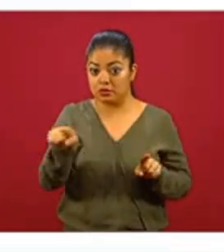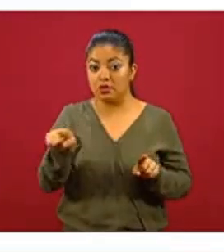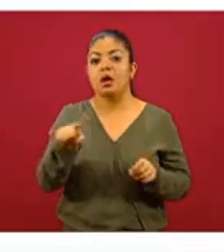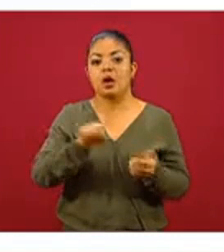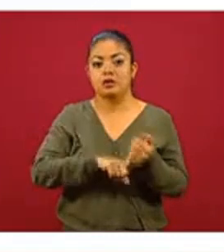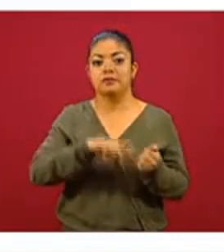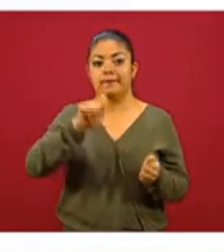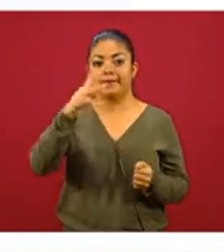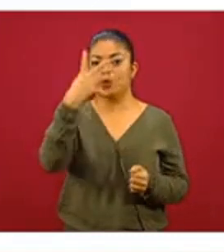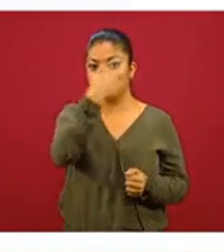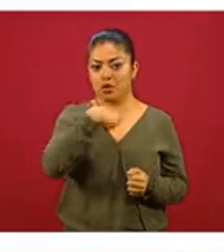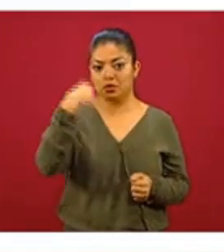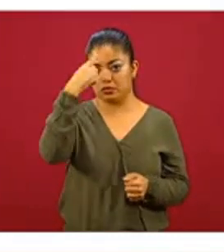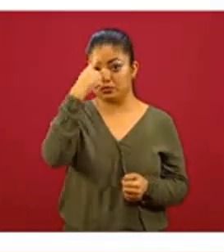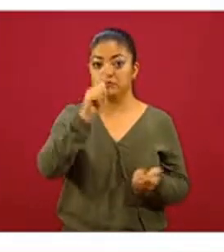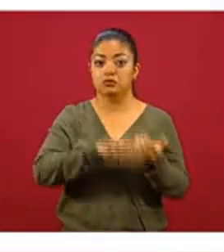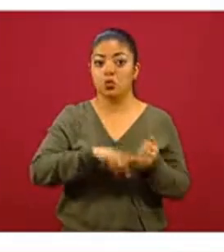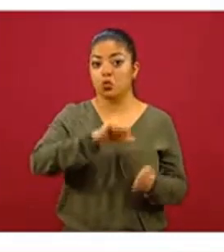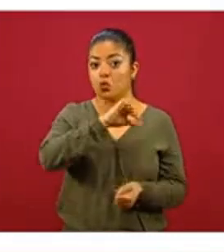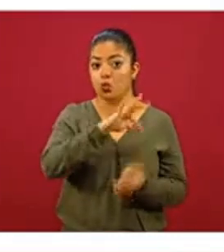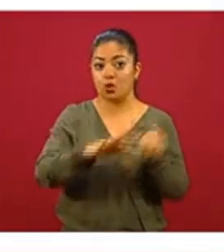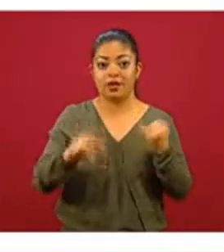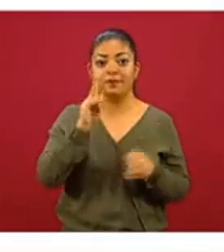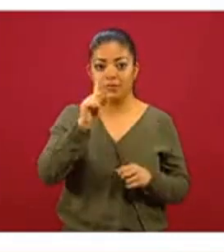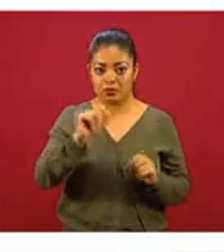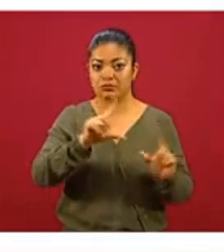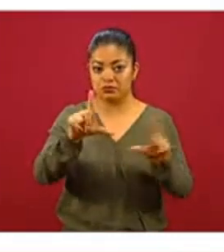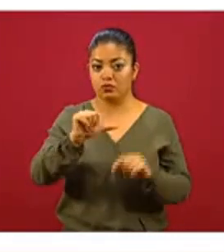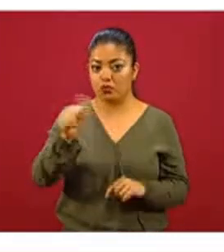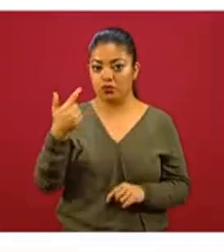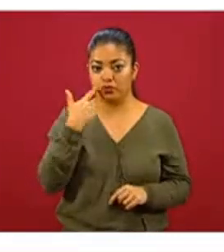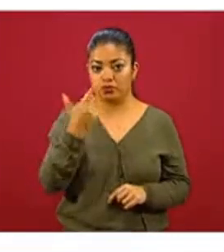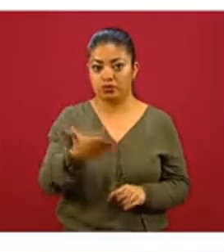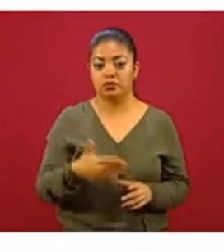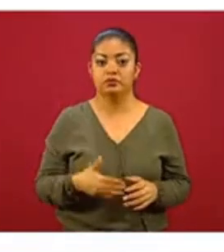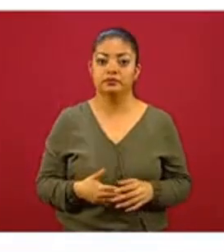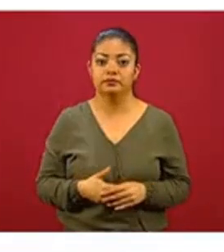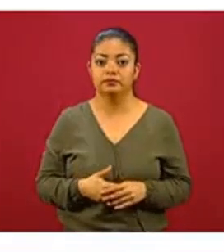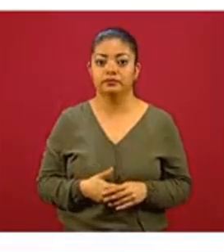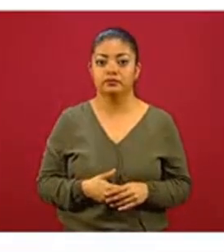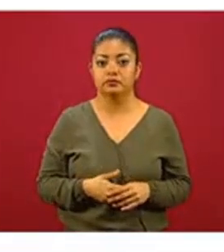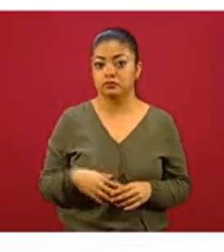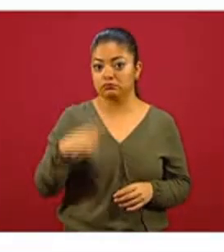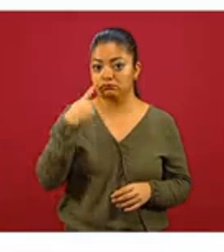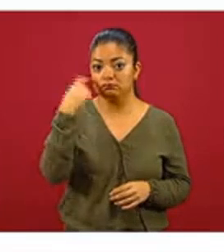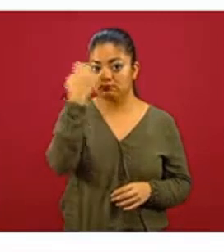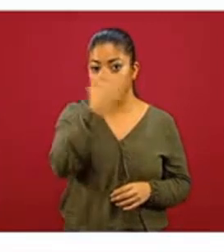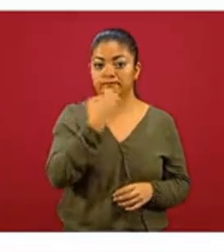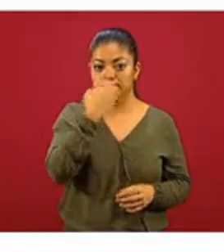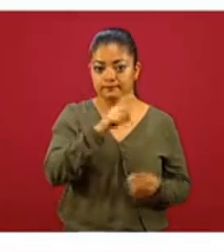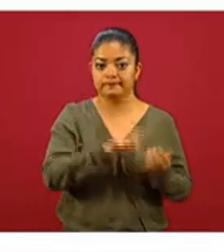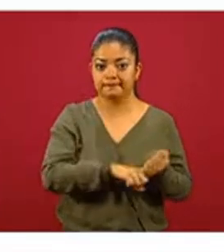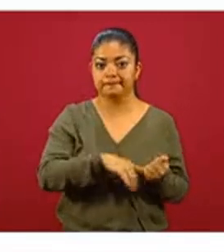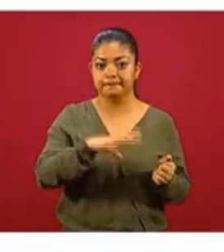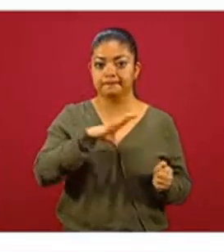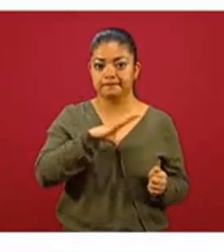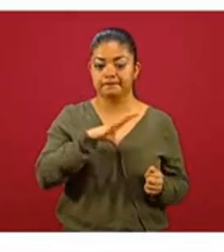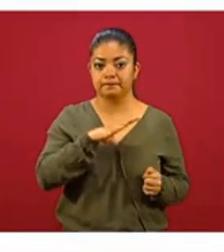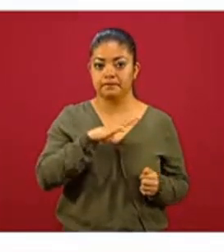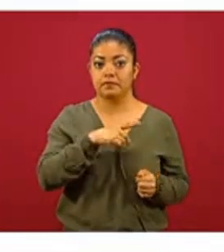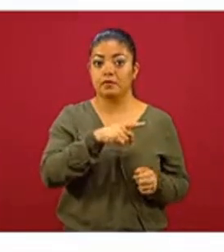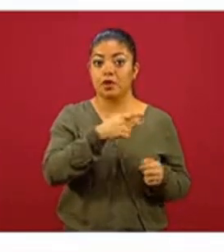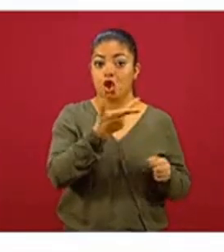horas. En las últimas dos gráficas, si vemos la siguiente, por favor, observamos la distribución de la